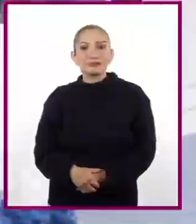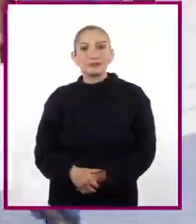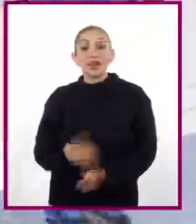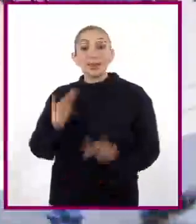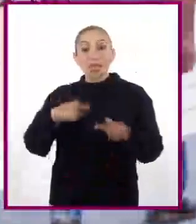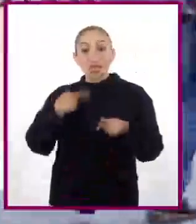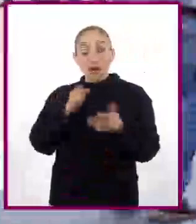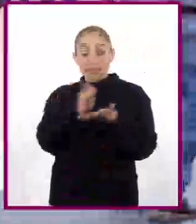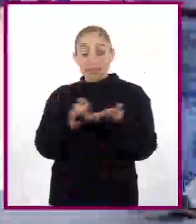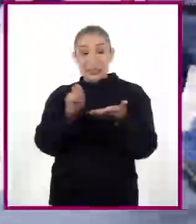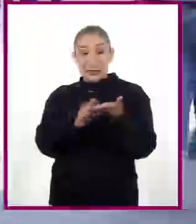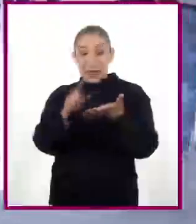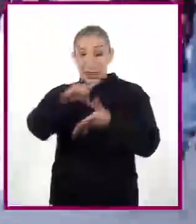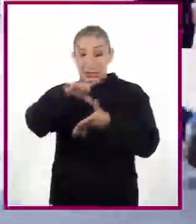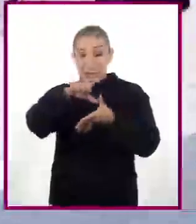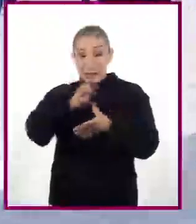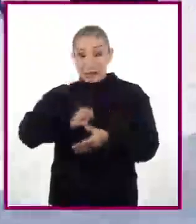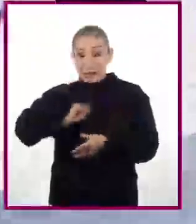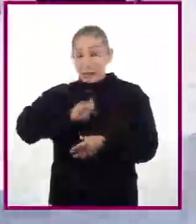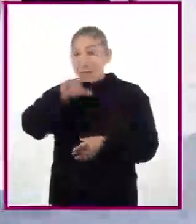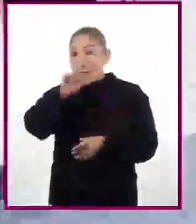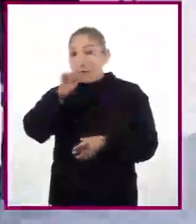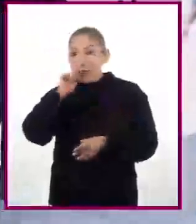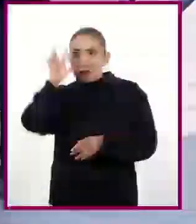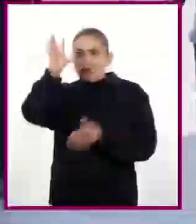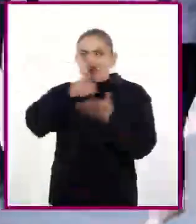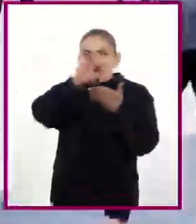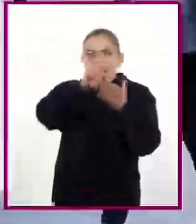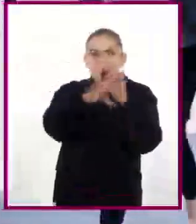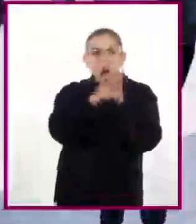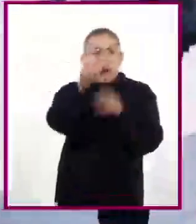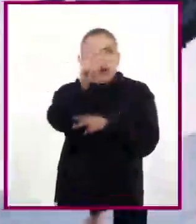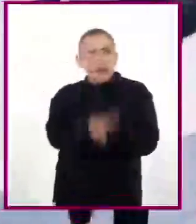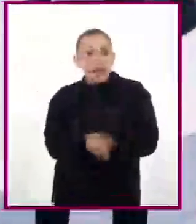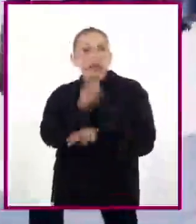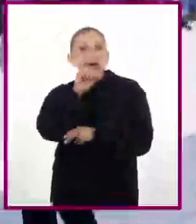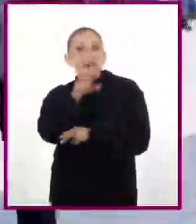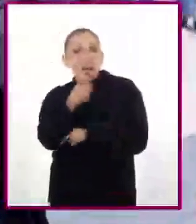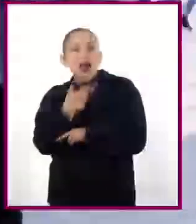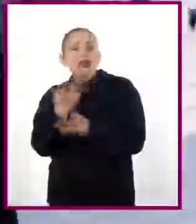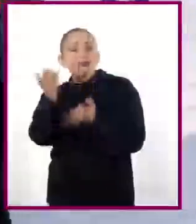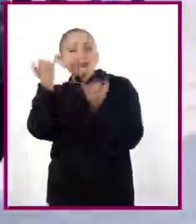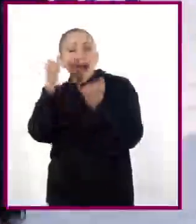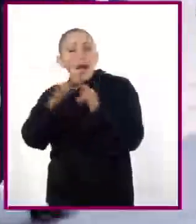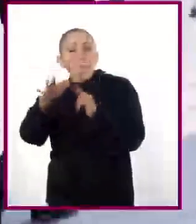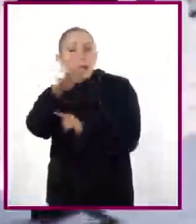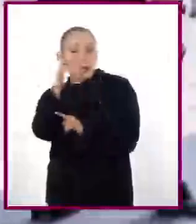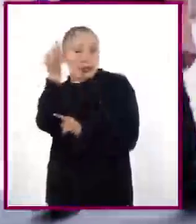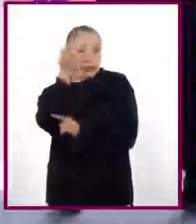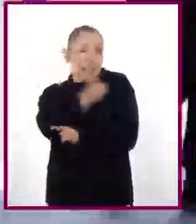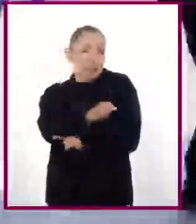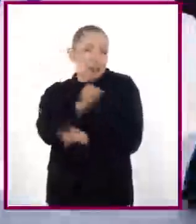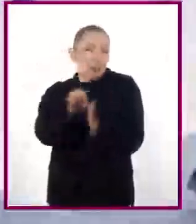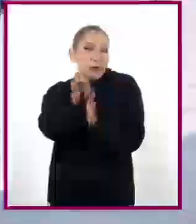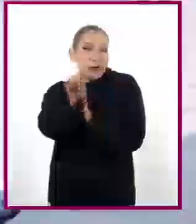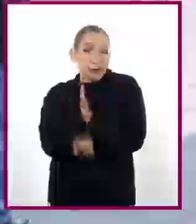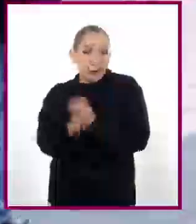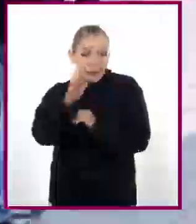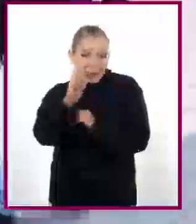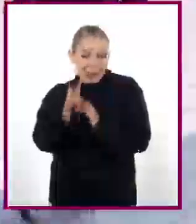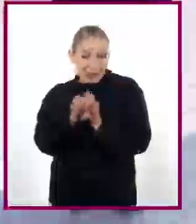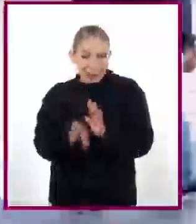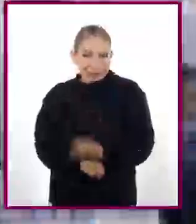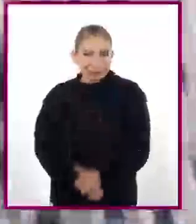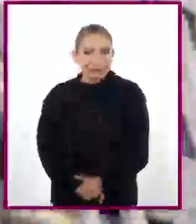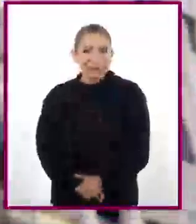Los escritores latinoamericanos del siglo XX retrataron hechos reales y al mismo tiempo crearon ambientes ficticios. Tales son los siguientes